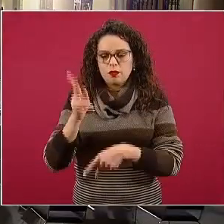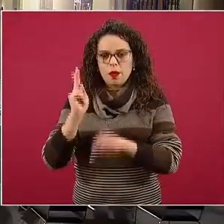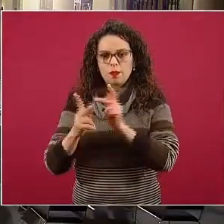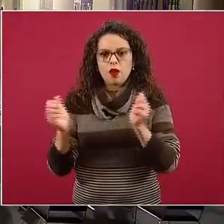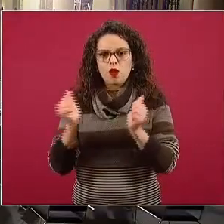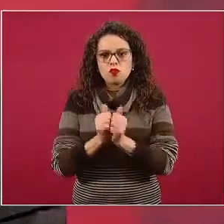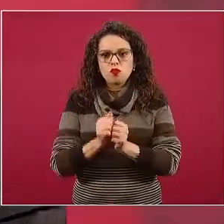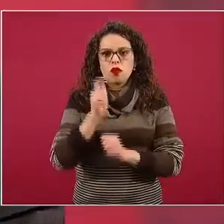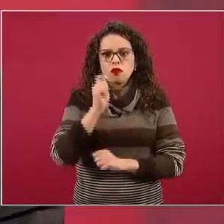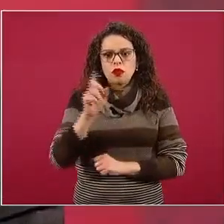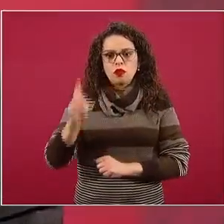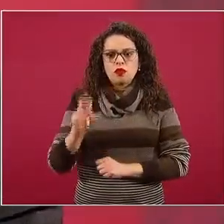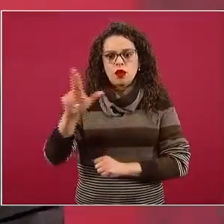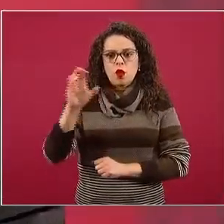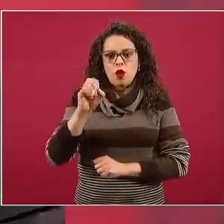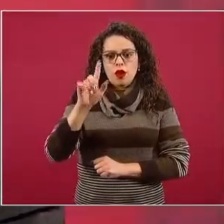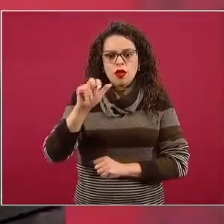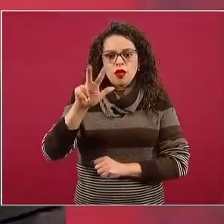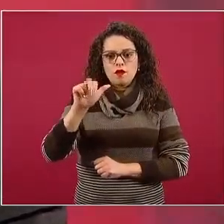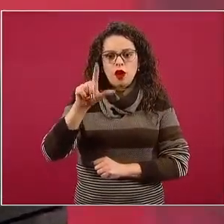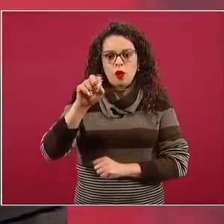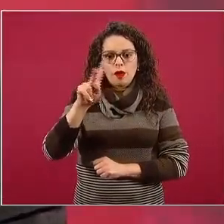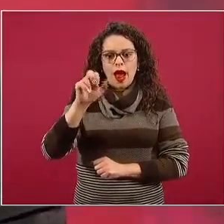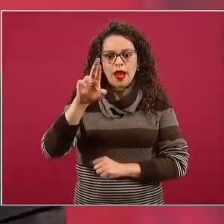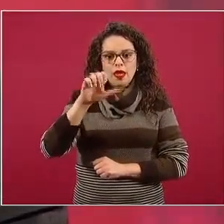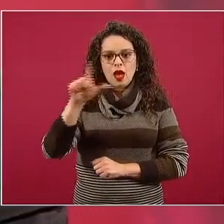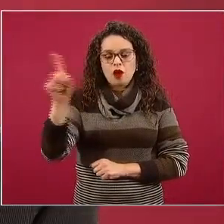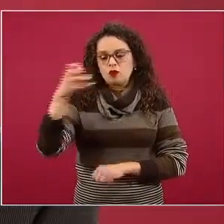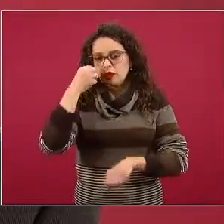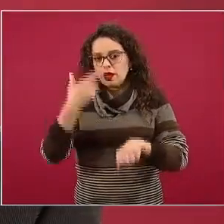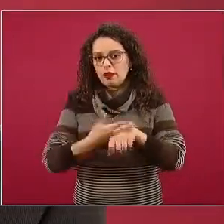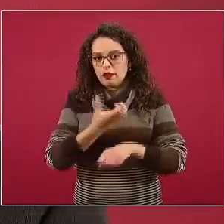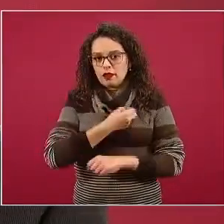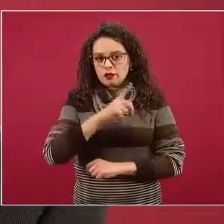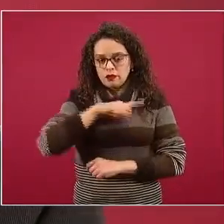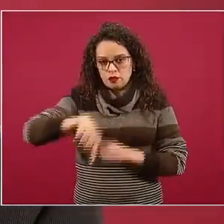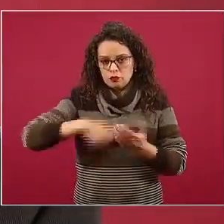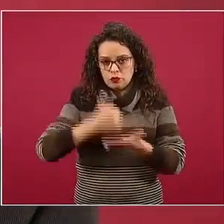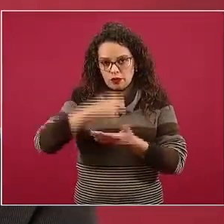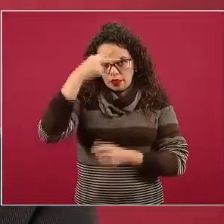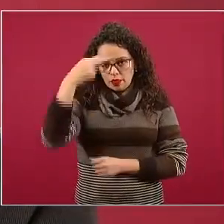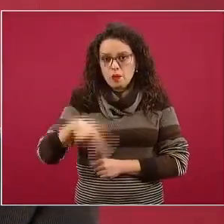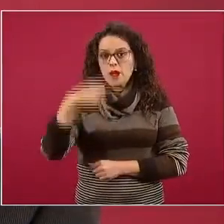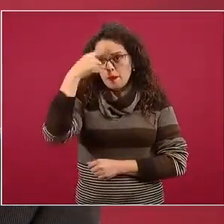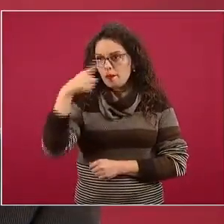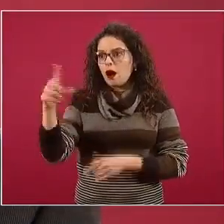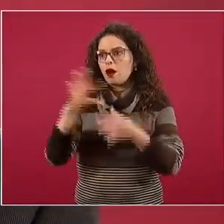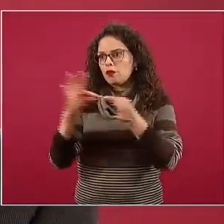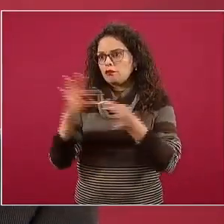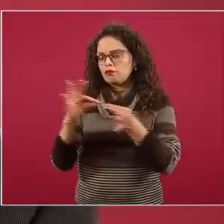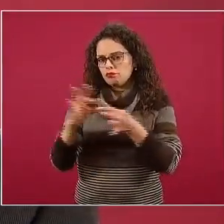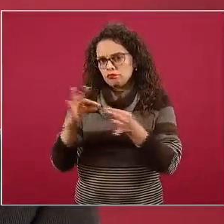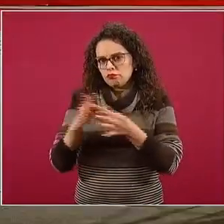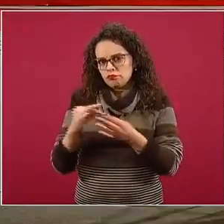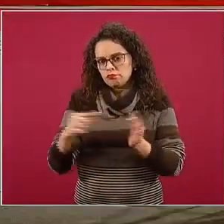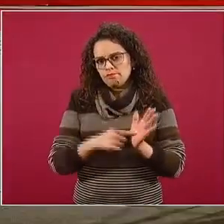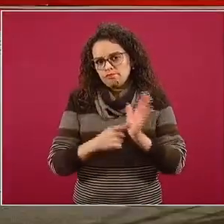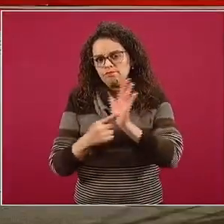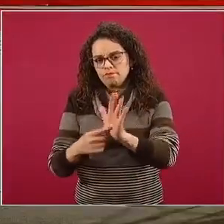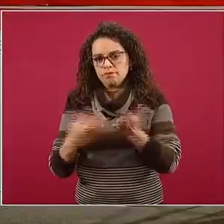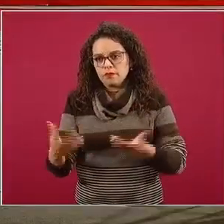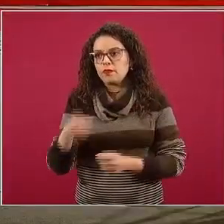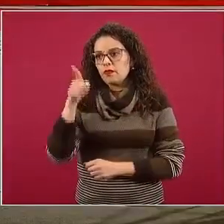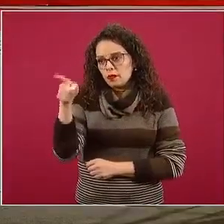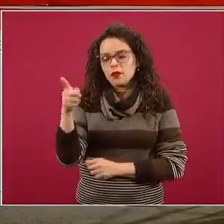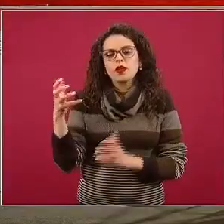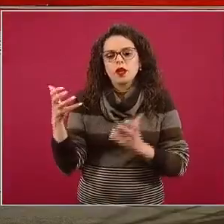querida doctora Oliva López Arellano, la Secretaria de Salud de la Ciudad de México, para externarle esta inquietud y seguramente ellos